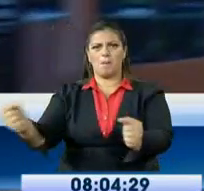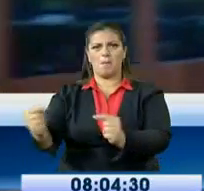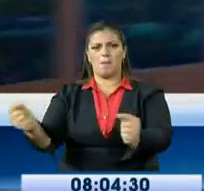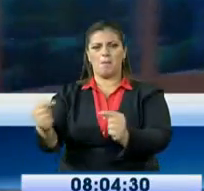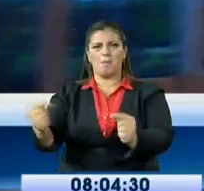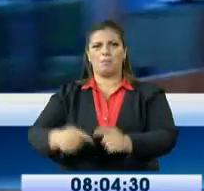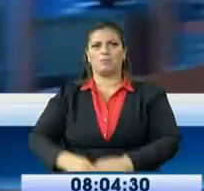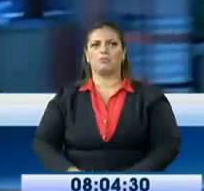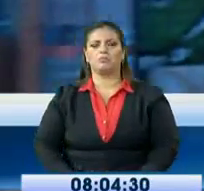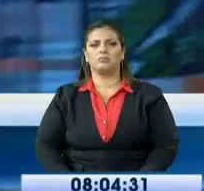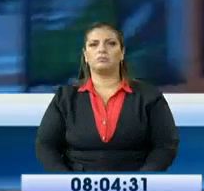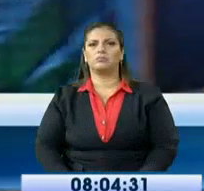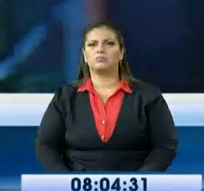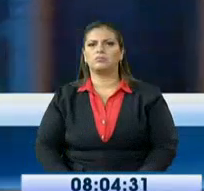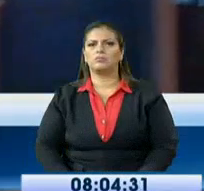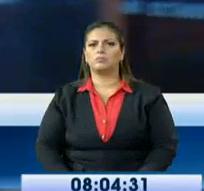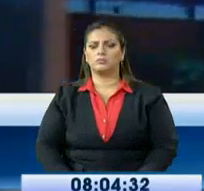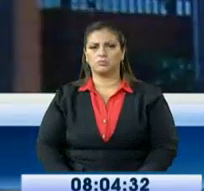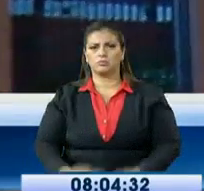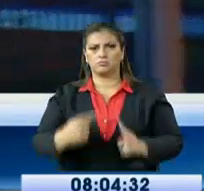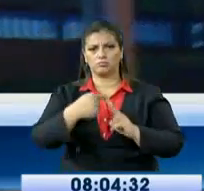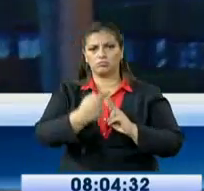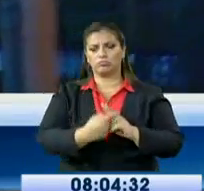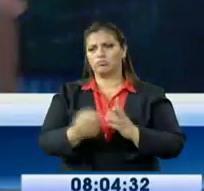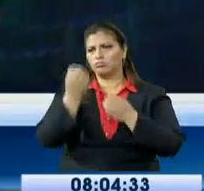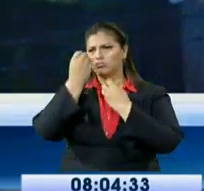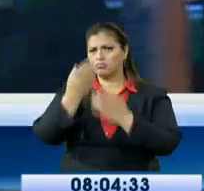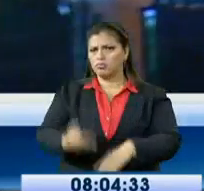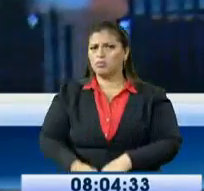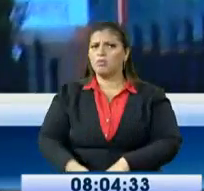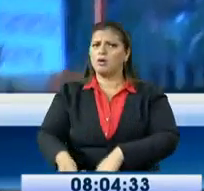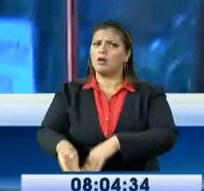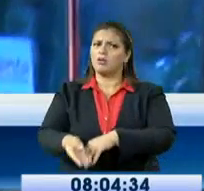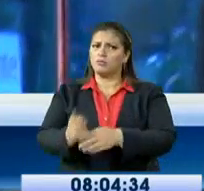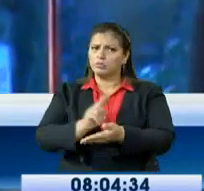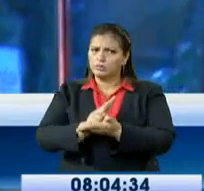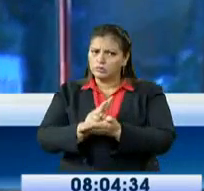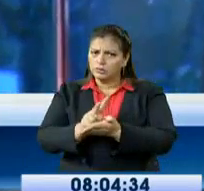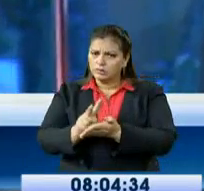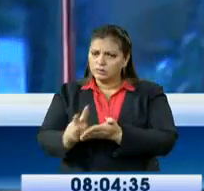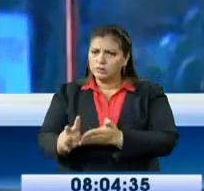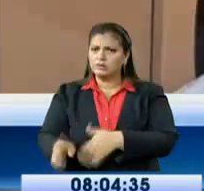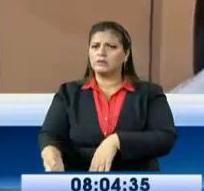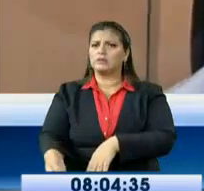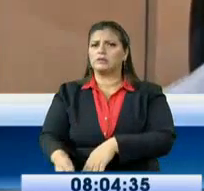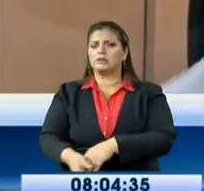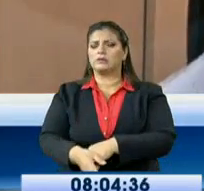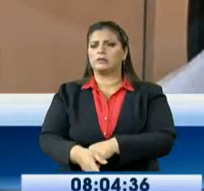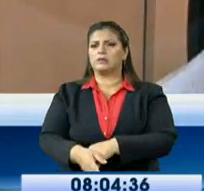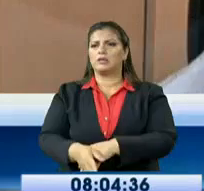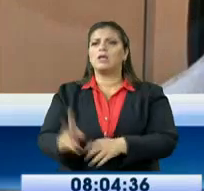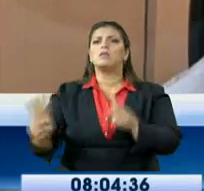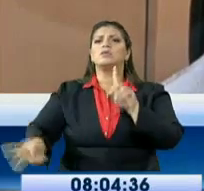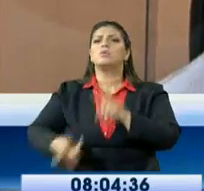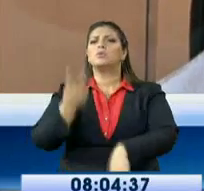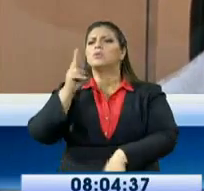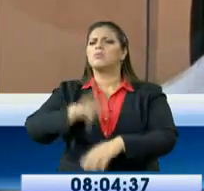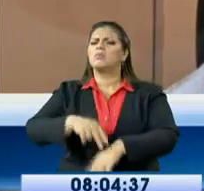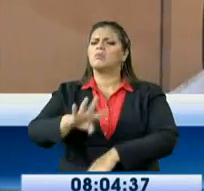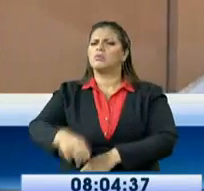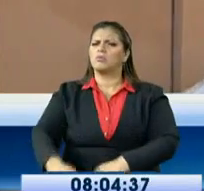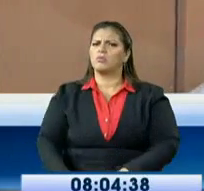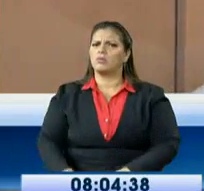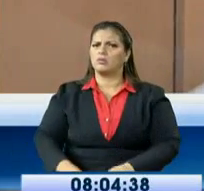que es la segunda vez en menos de dos semanas que son asaltados por los mismos sujetos. Hace 10 días también robaron lo